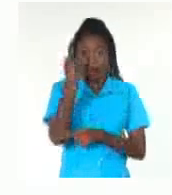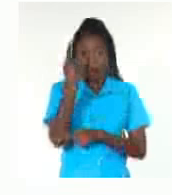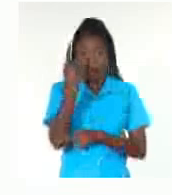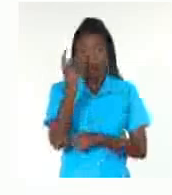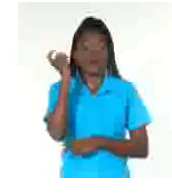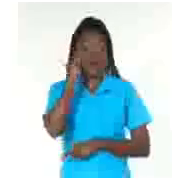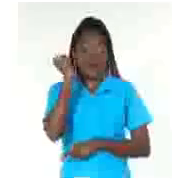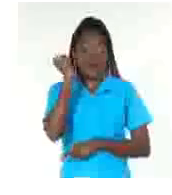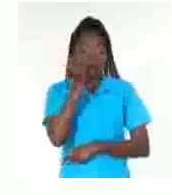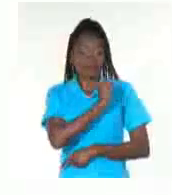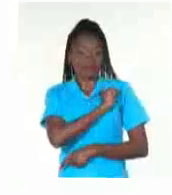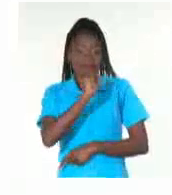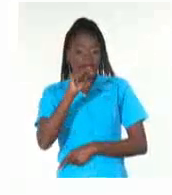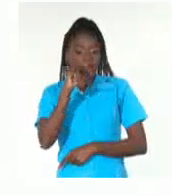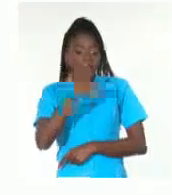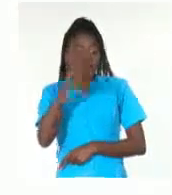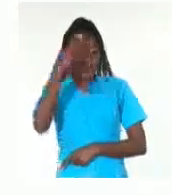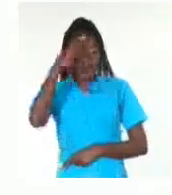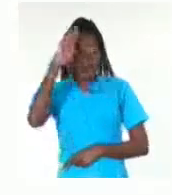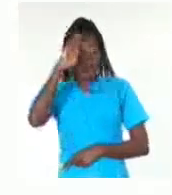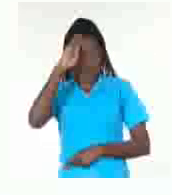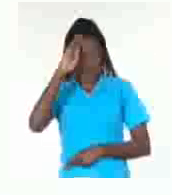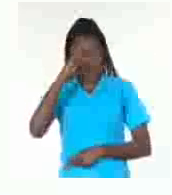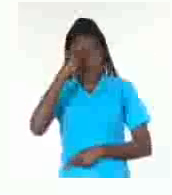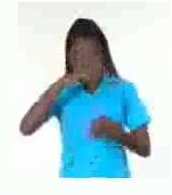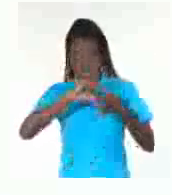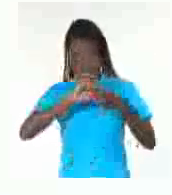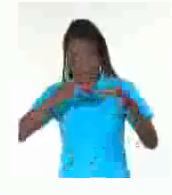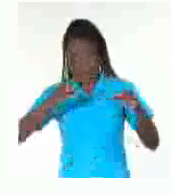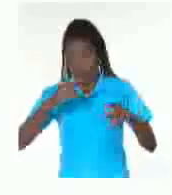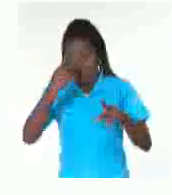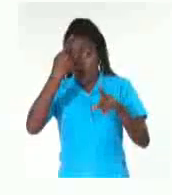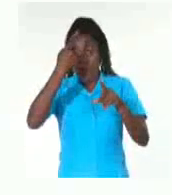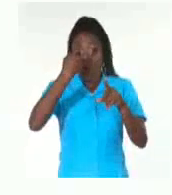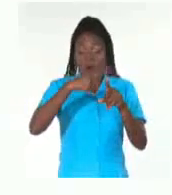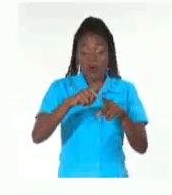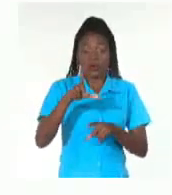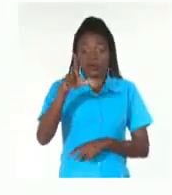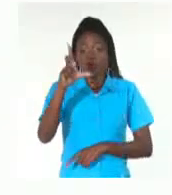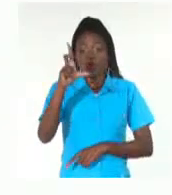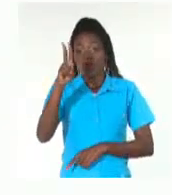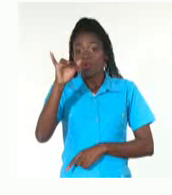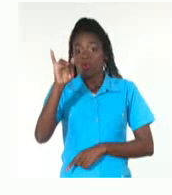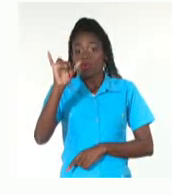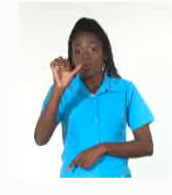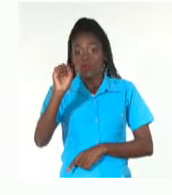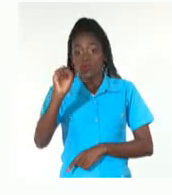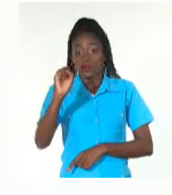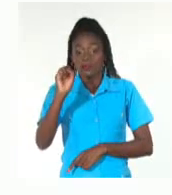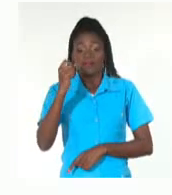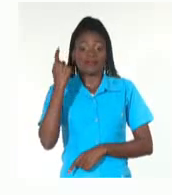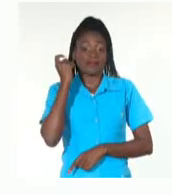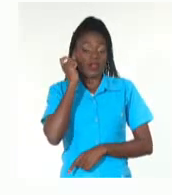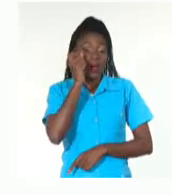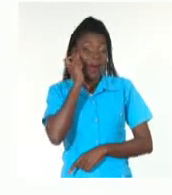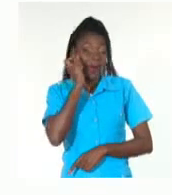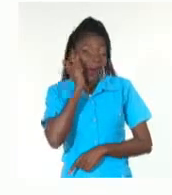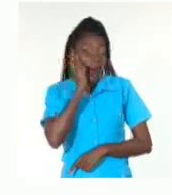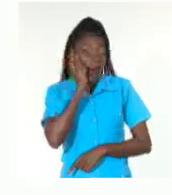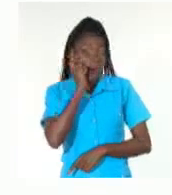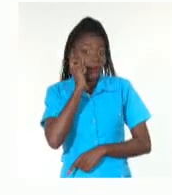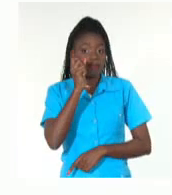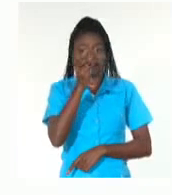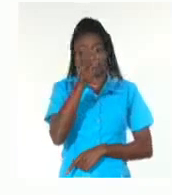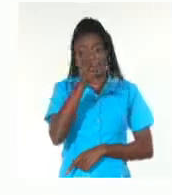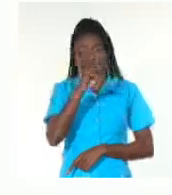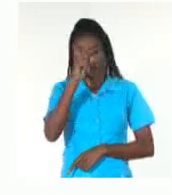rescatistas de Cuba, natural de Artemisa, así como el combatiente Luis Alejandro Llerena Martínez, de 23 años de edad, residente en La